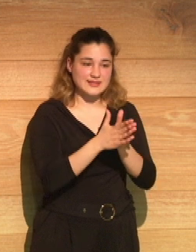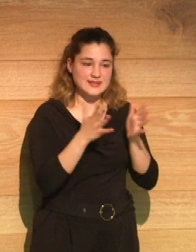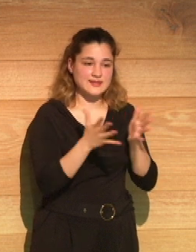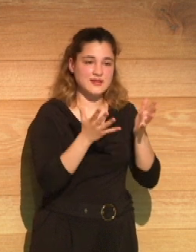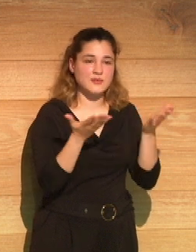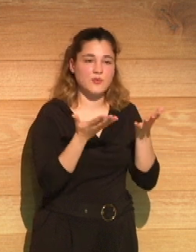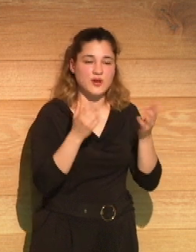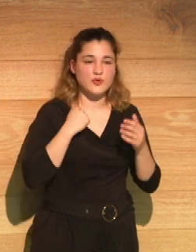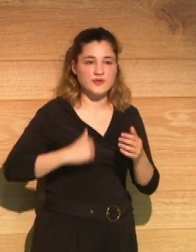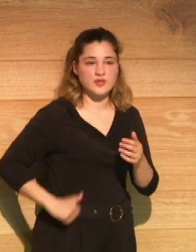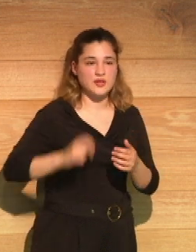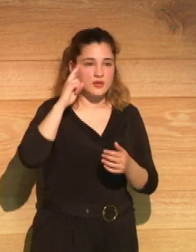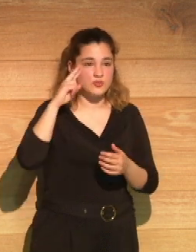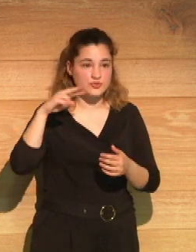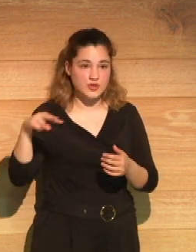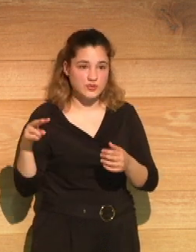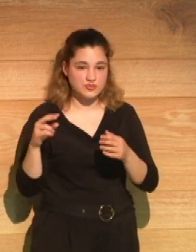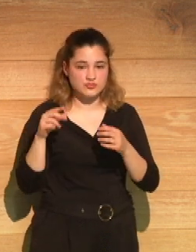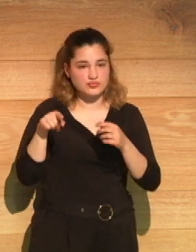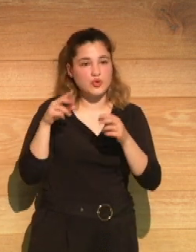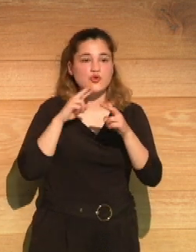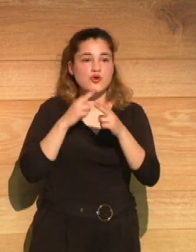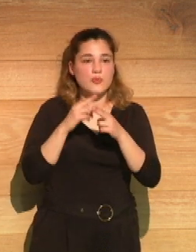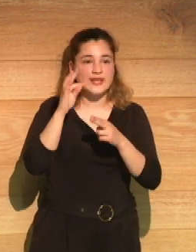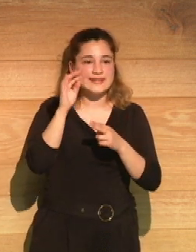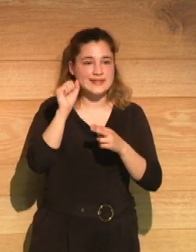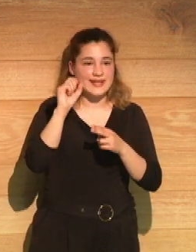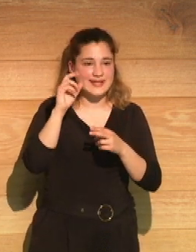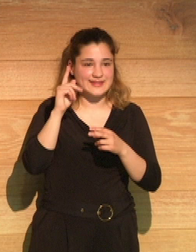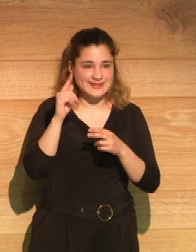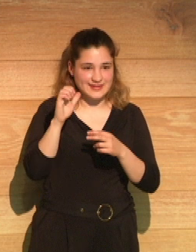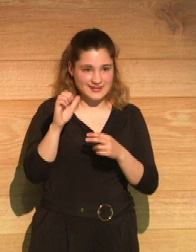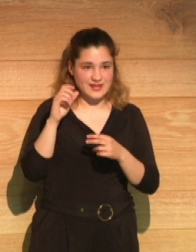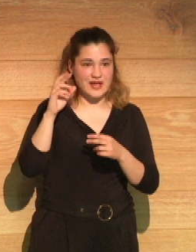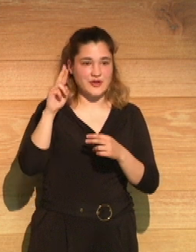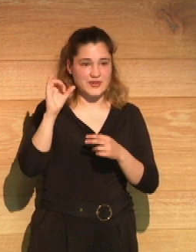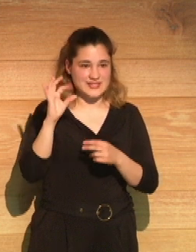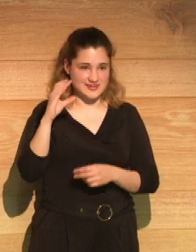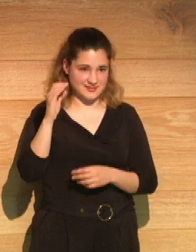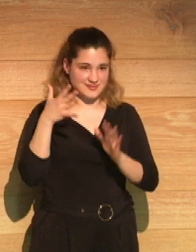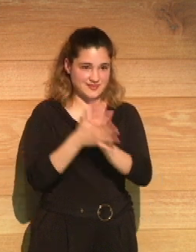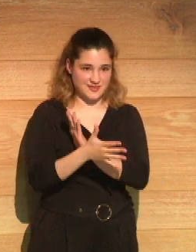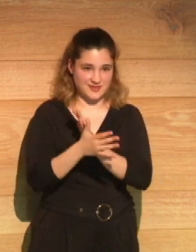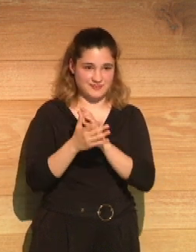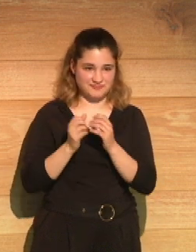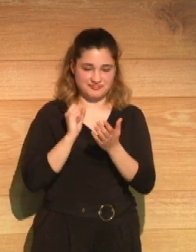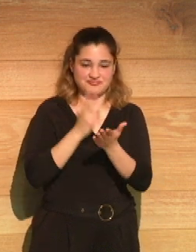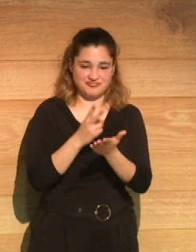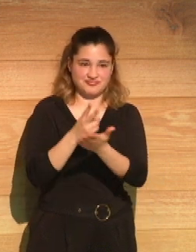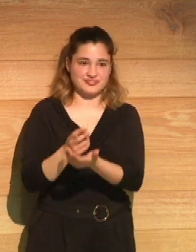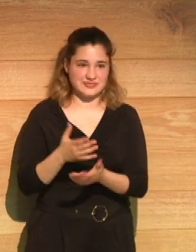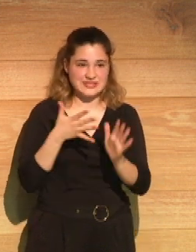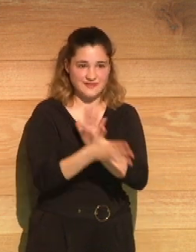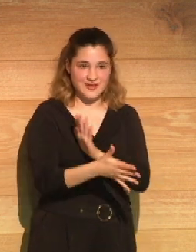de profesionales de museos que se llama Taking Risk, es precisamente tomando riesgos. Y de lo que se trata es de